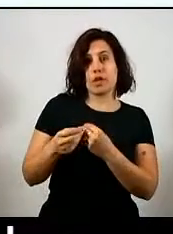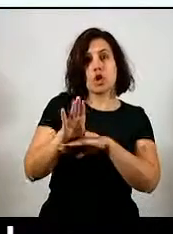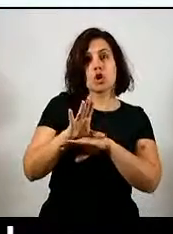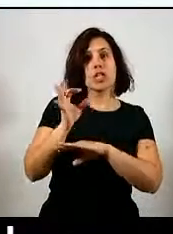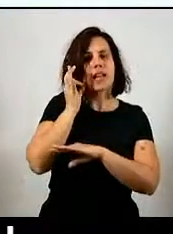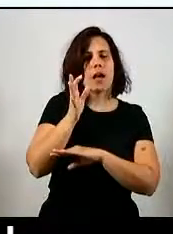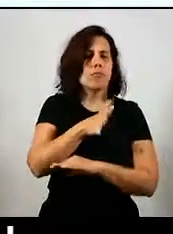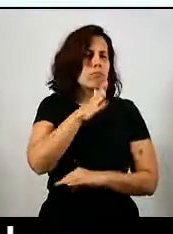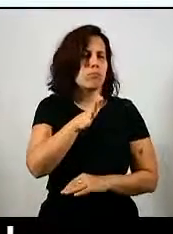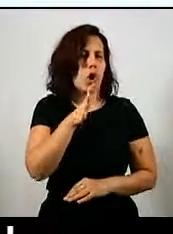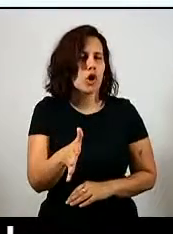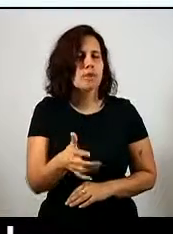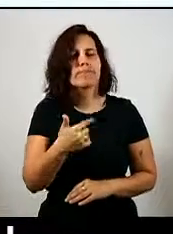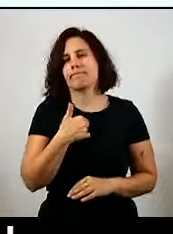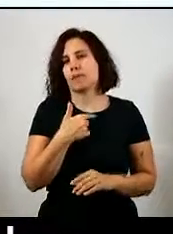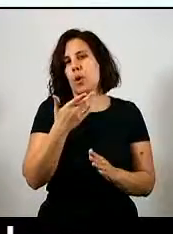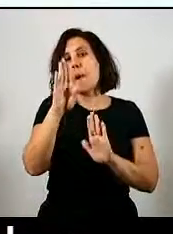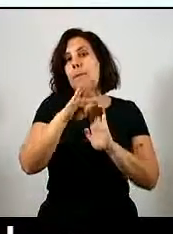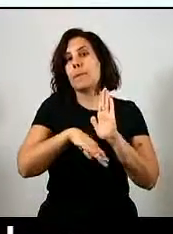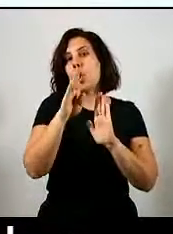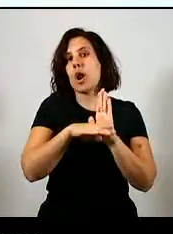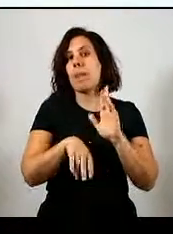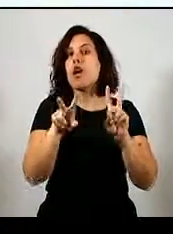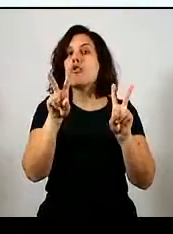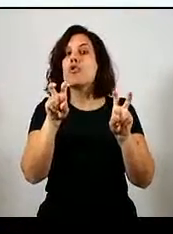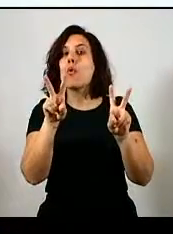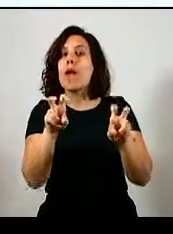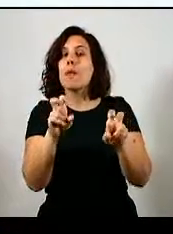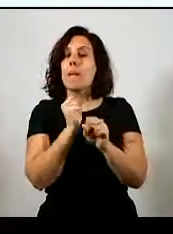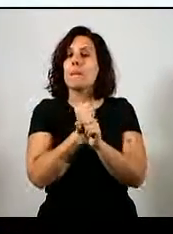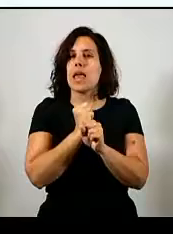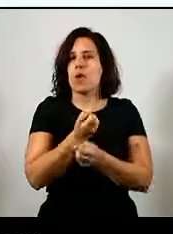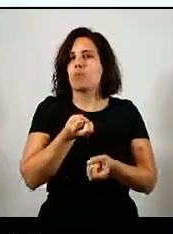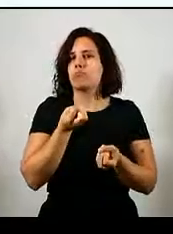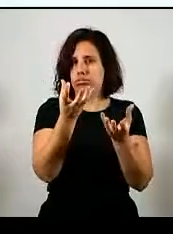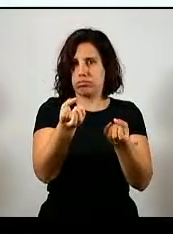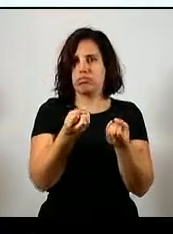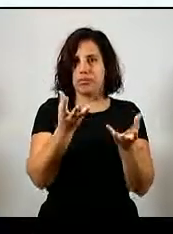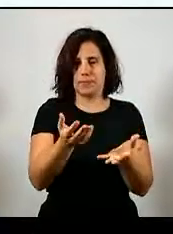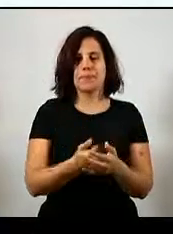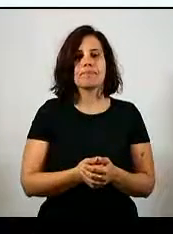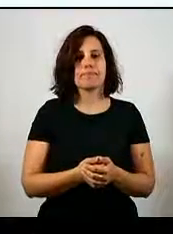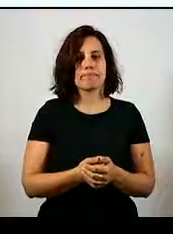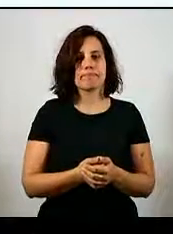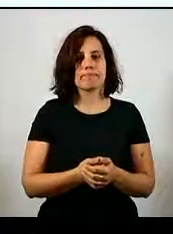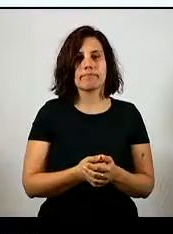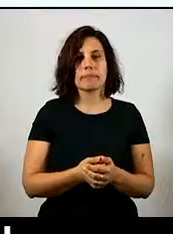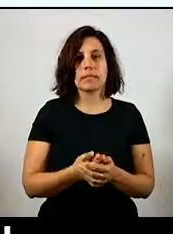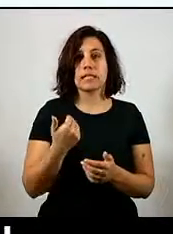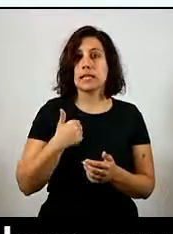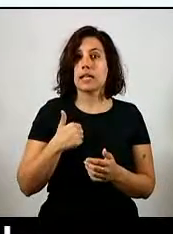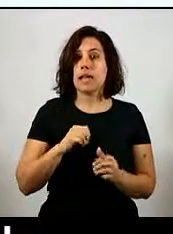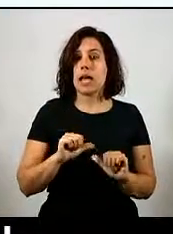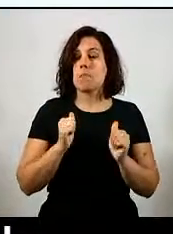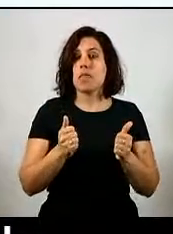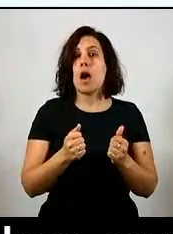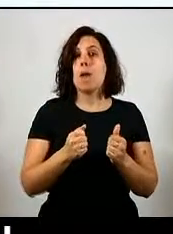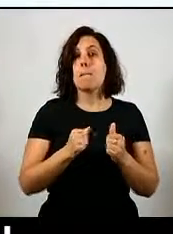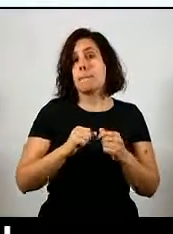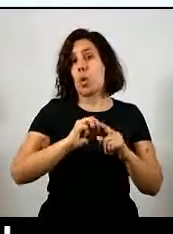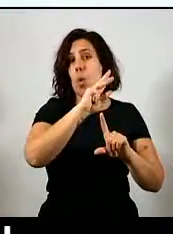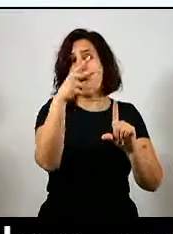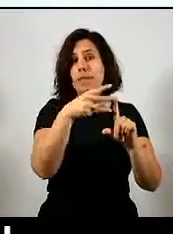para anunciar 2 programas nuevos relacionados con el empleo que se van a subir al portal de transparencia en estos